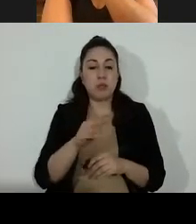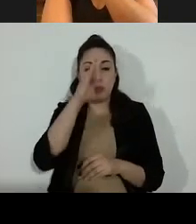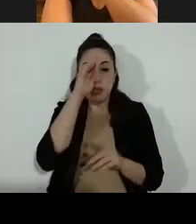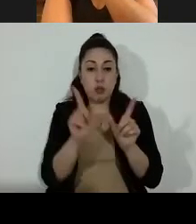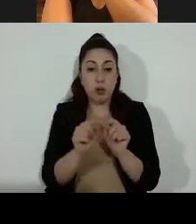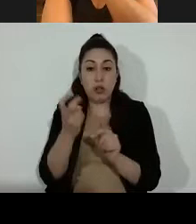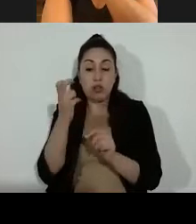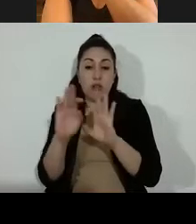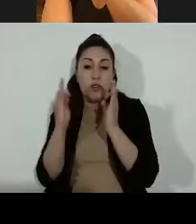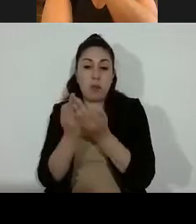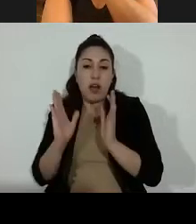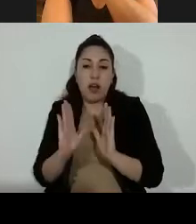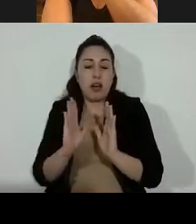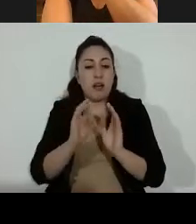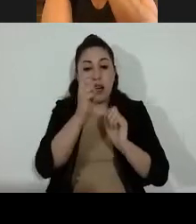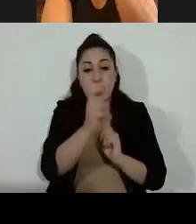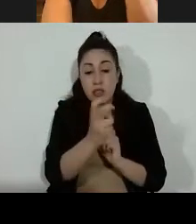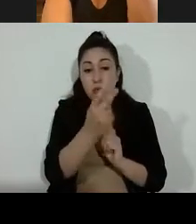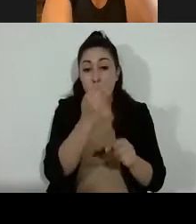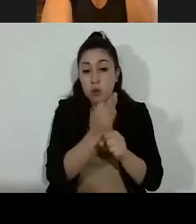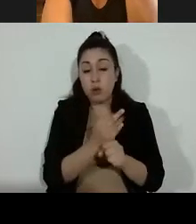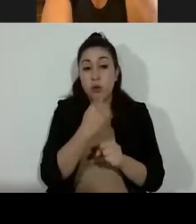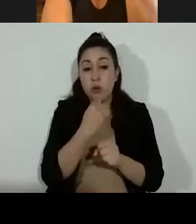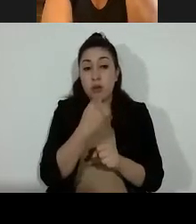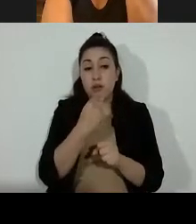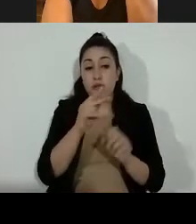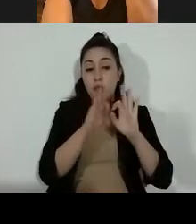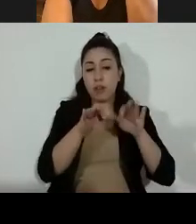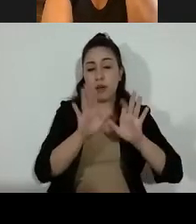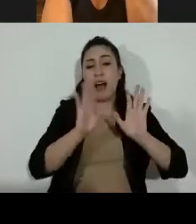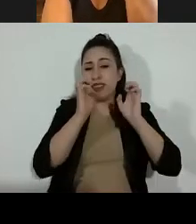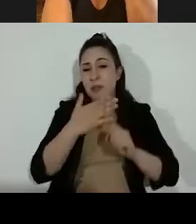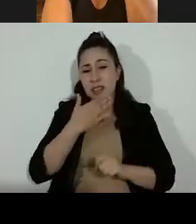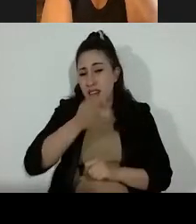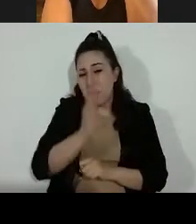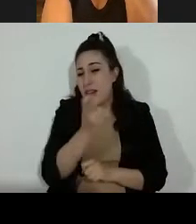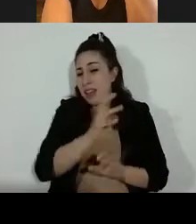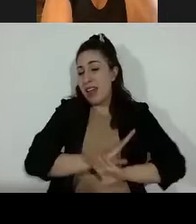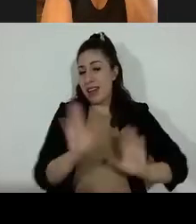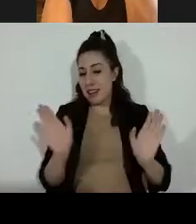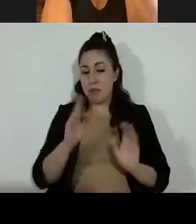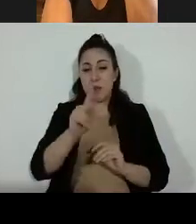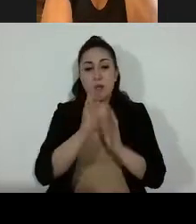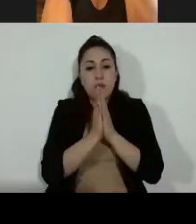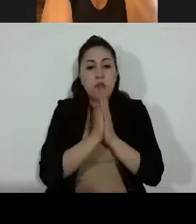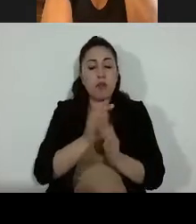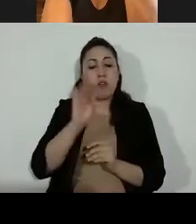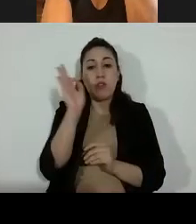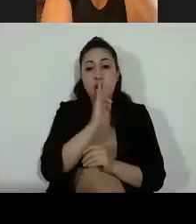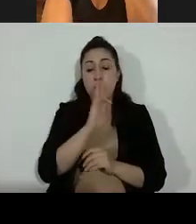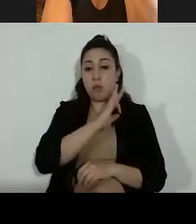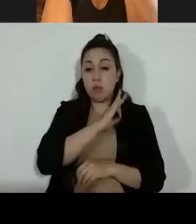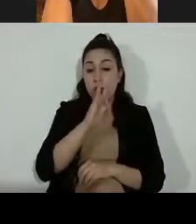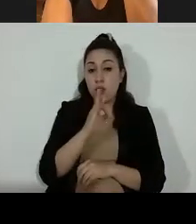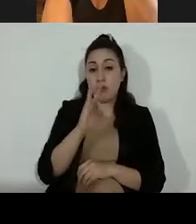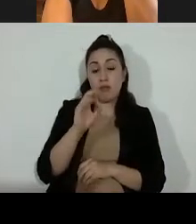es lo bueno que tenemos, está bien, aceptémoslo. Pero entonces yo lo que diría es, no nos limitemos, si hay alguna postura en el sentido